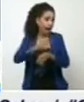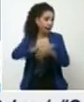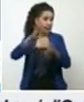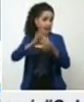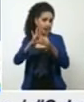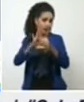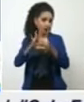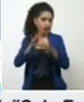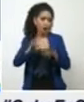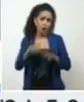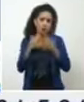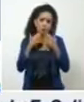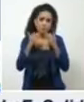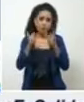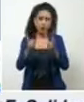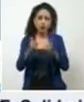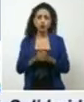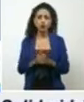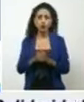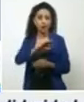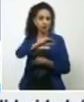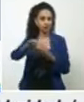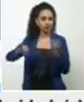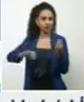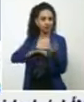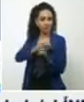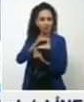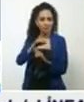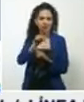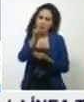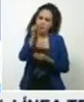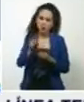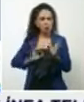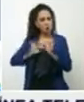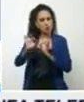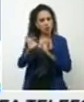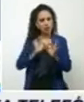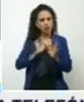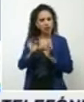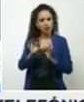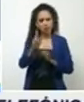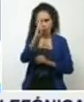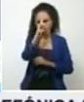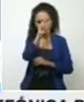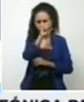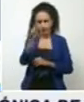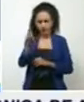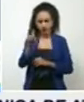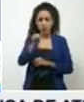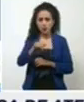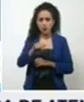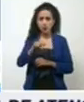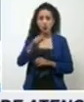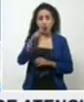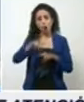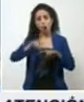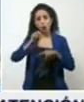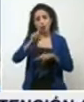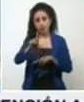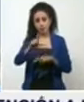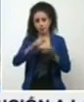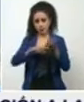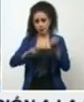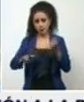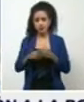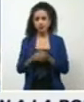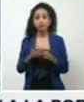sale del reporte de grave para de cuidado en el Hospital Fermín Valdés Domínguez de Holguín. Y